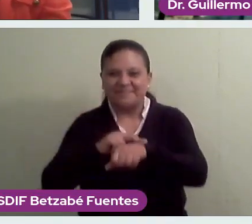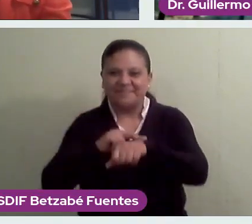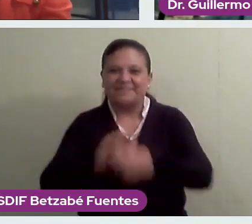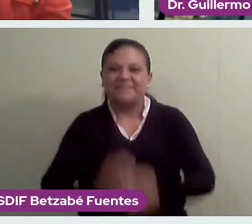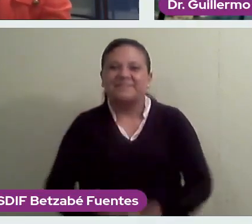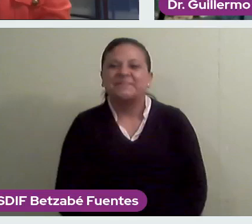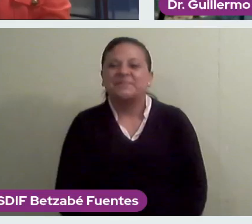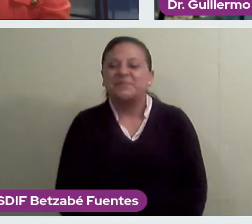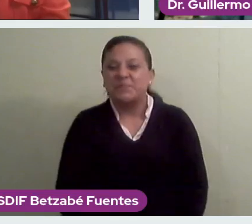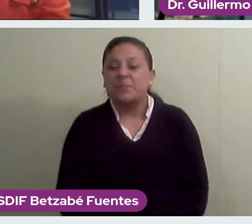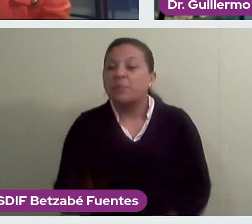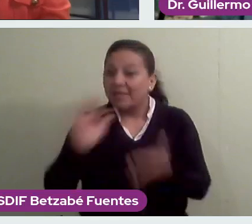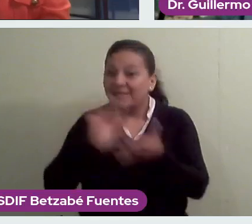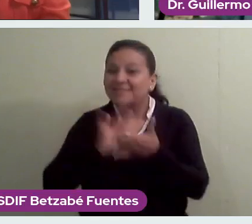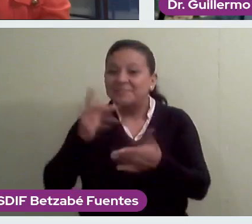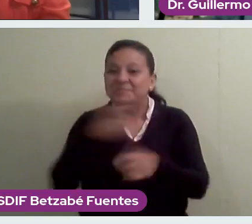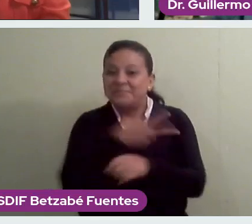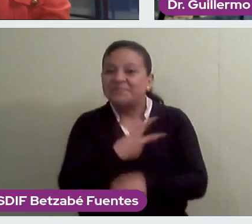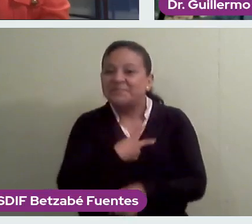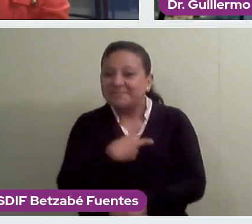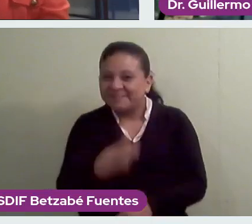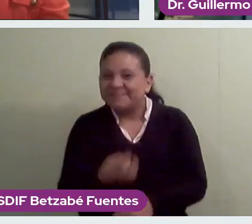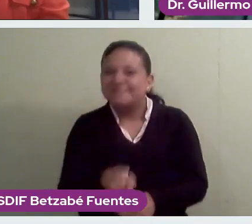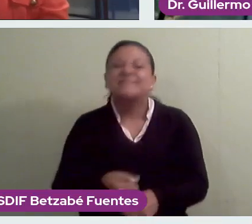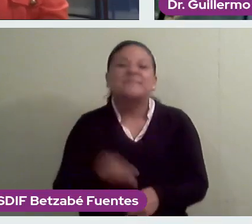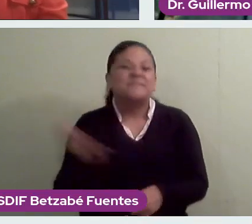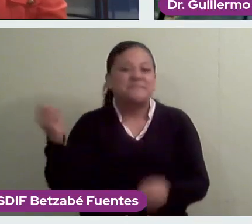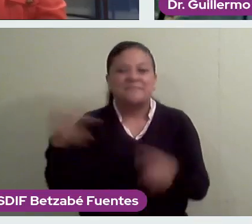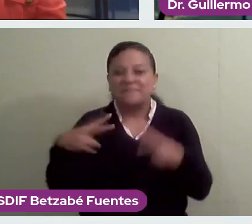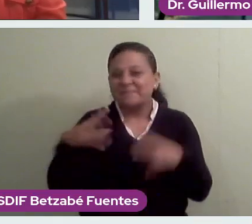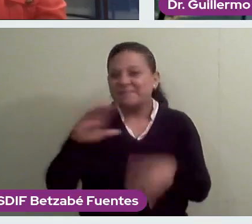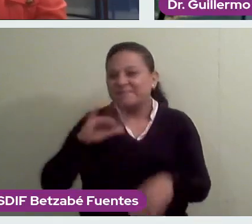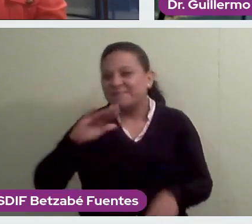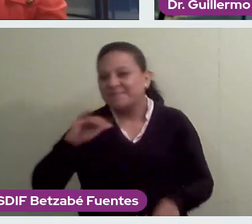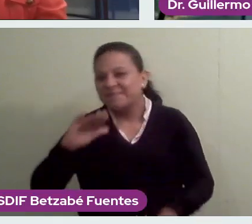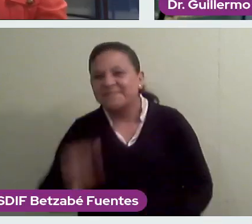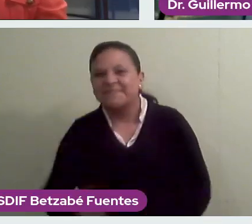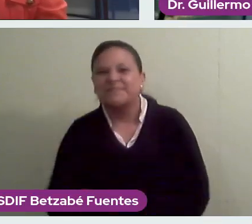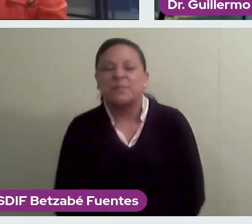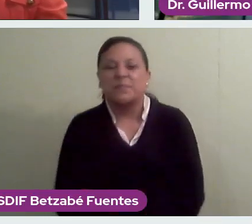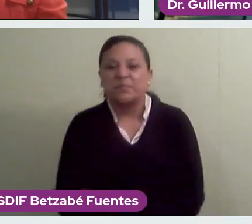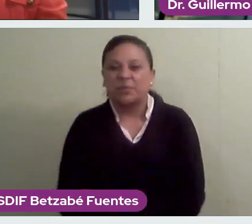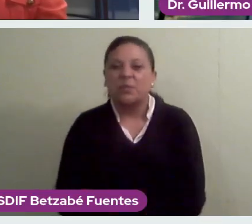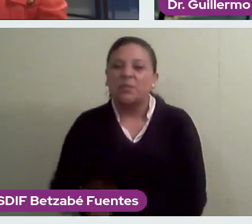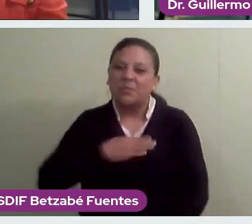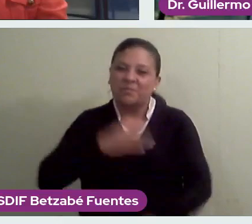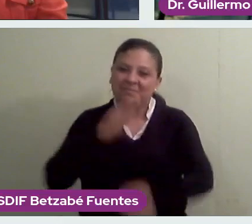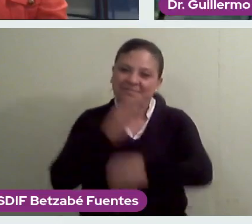Muchas gracias por la invitación. Hasta luego. Al contrario, doctor, que tengan muy buena tarde.